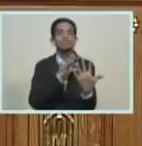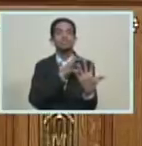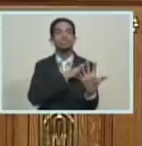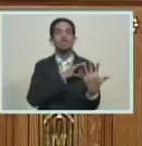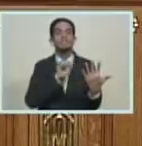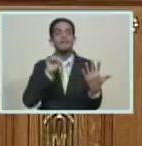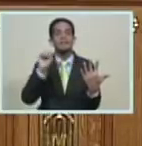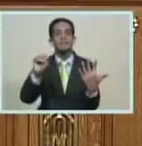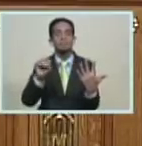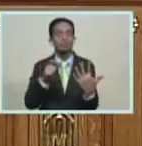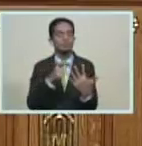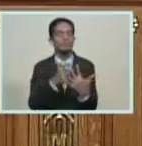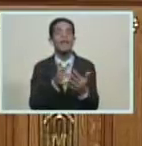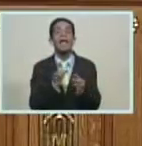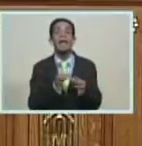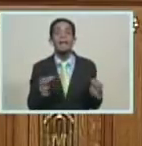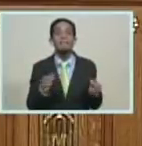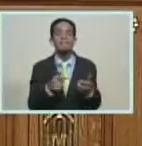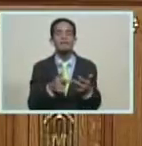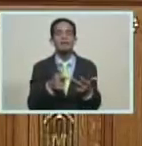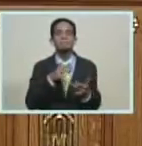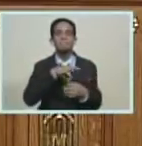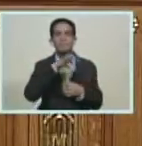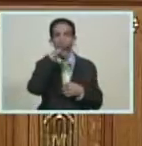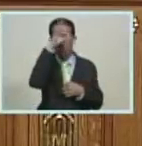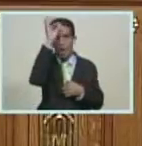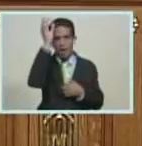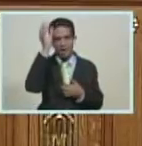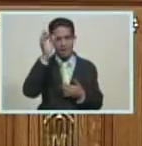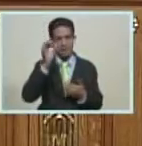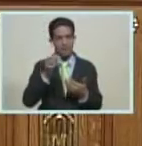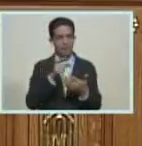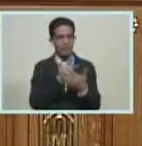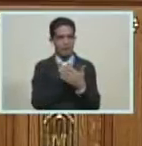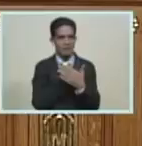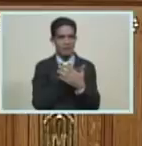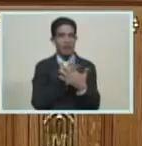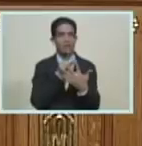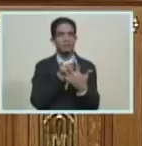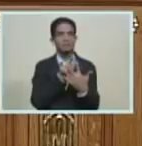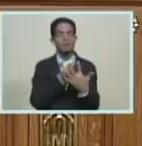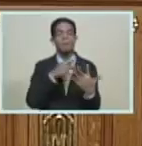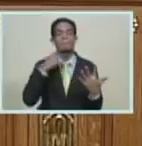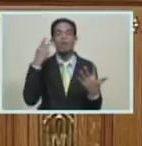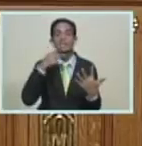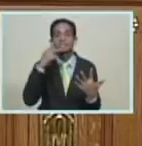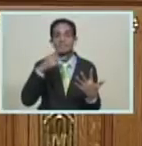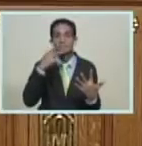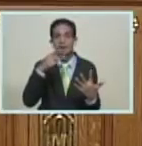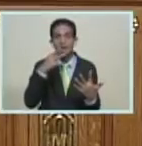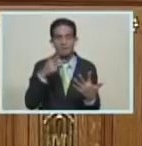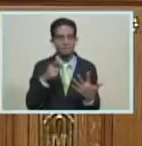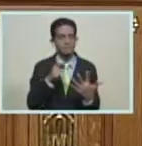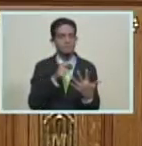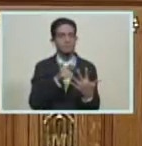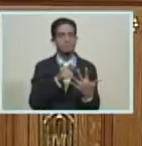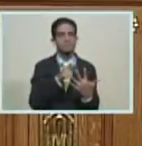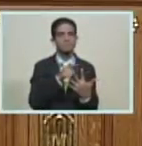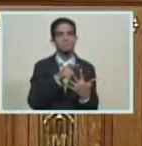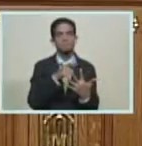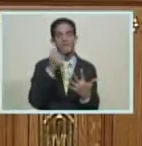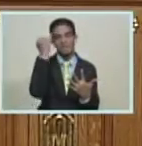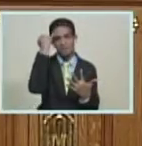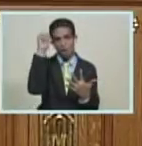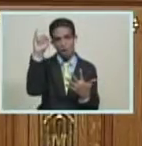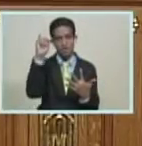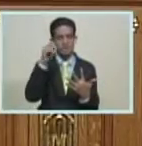La dimensión ética, moral, espiritual, en primer lugar. La dimensión política, ideológica,